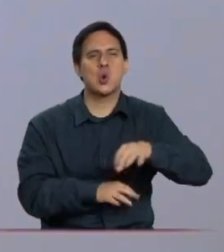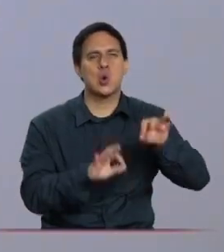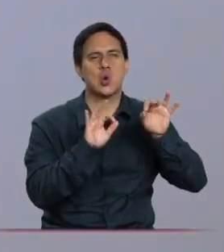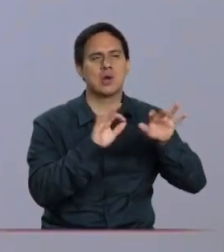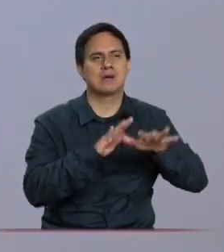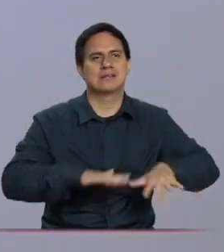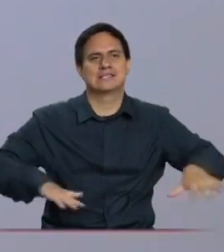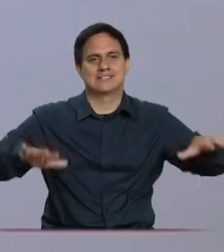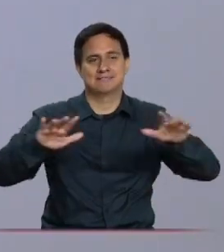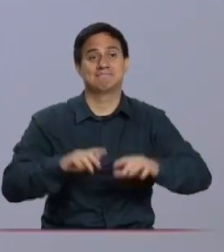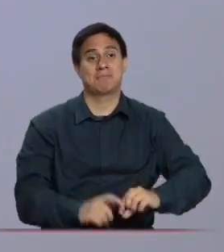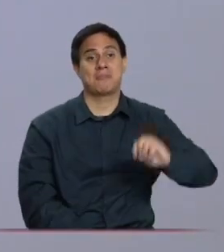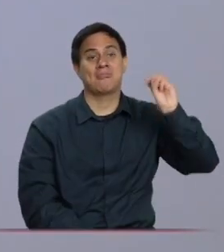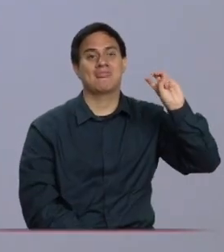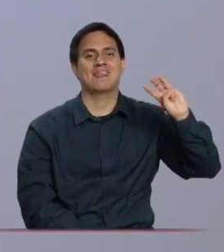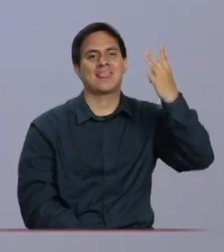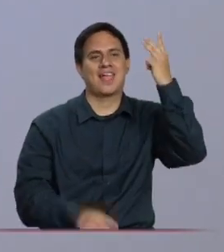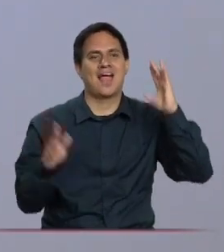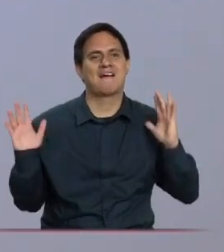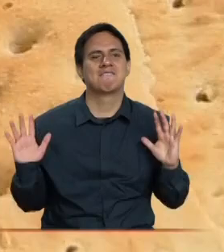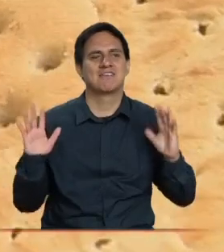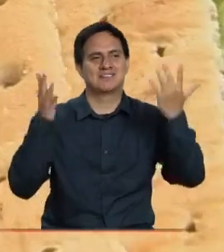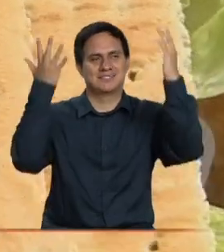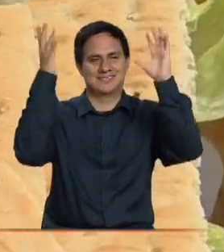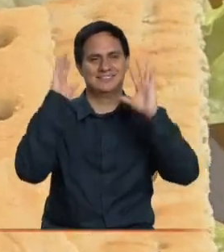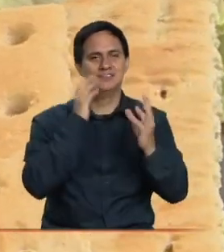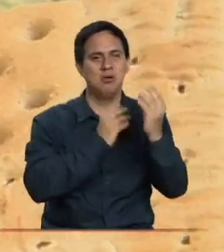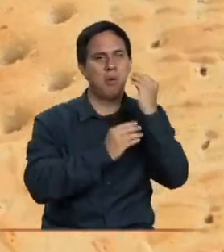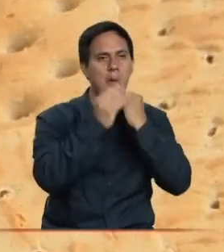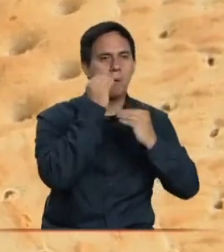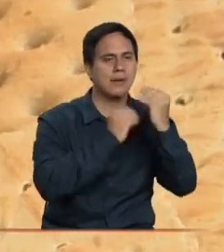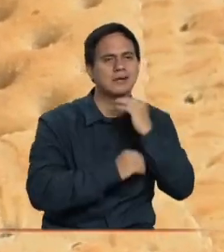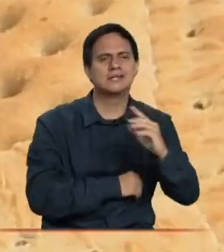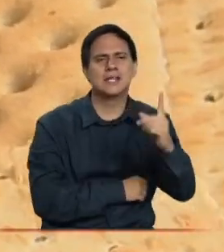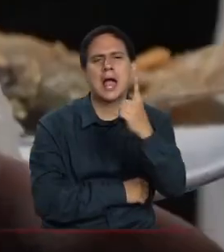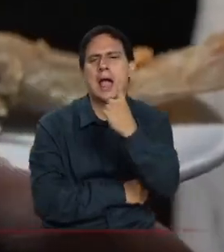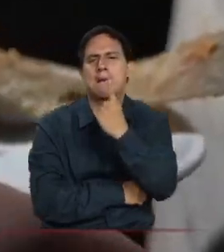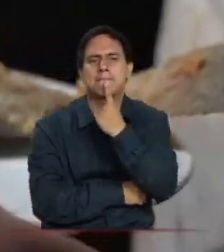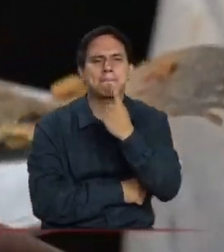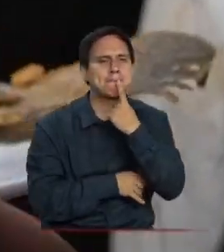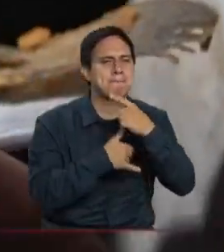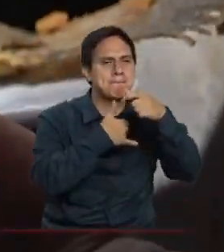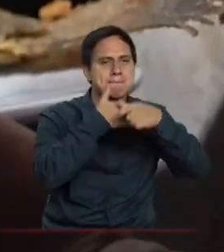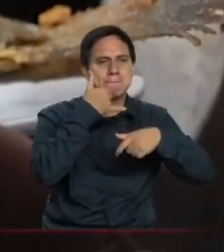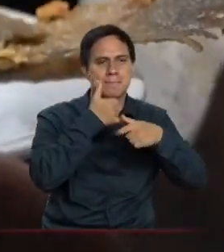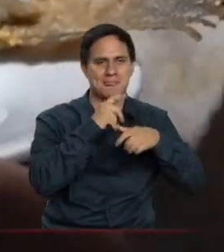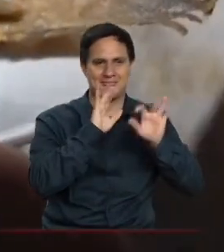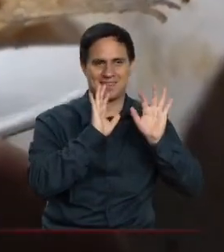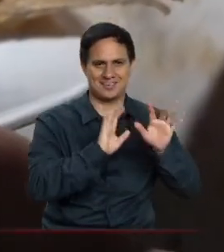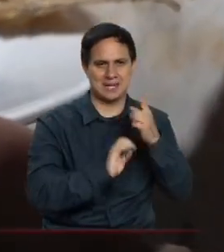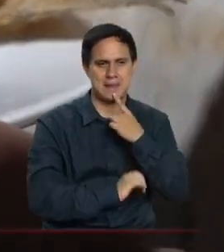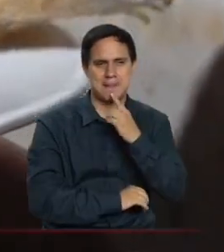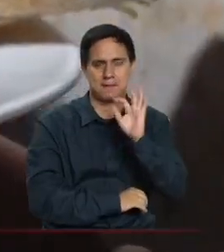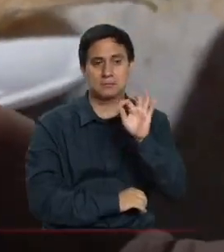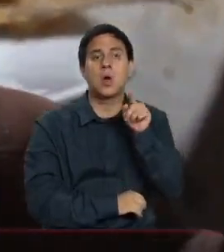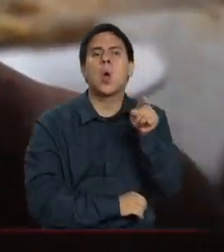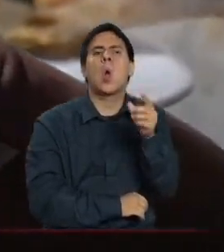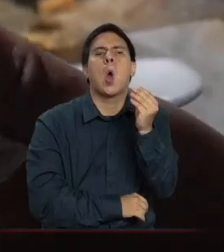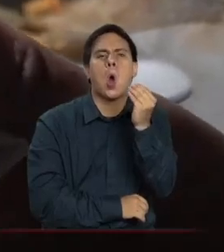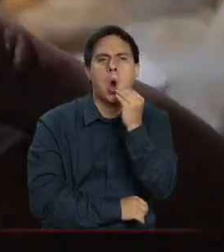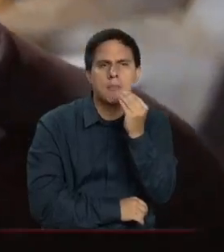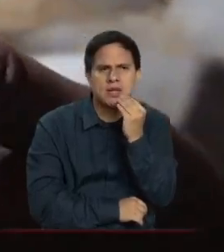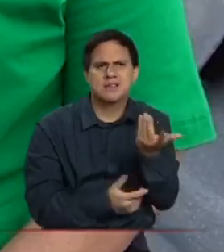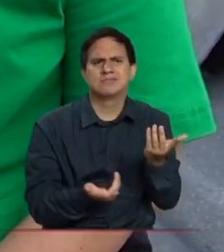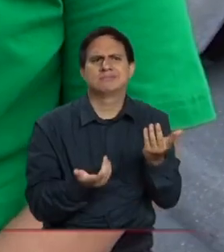dicen el tercer festival gastronómico saboreando El Pacífico aquí vas a encontrar comidas